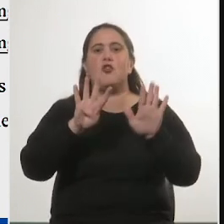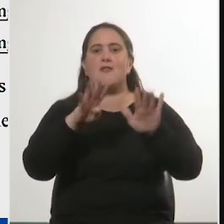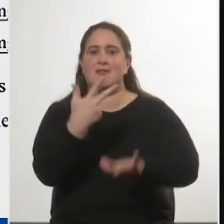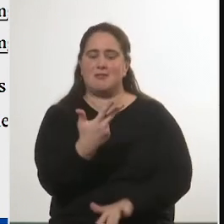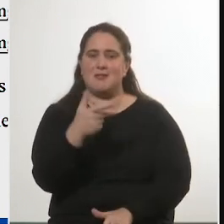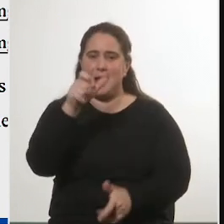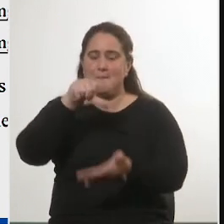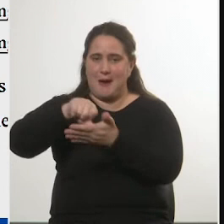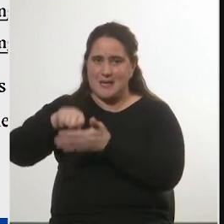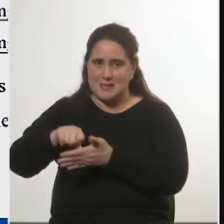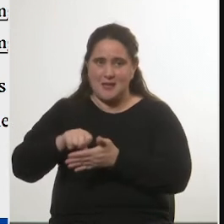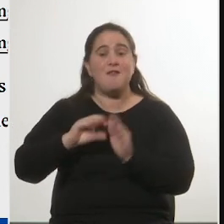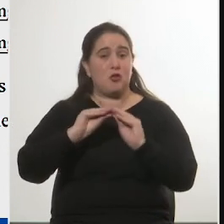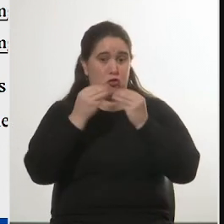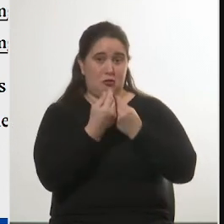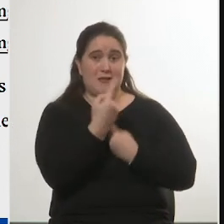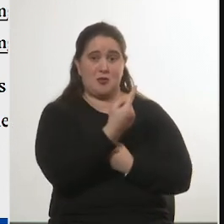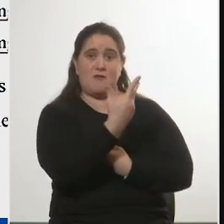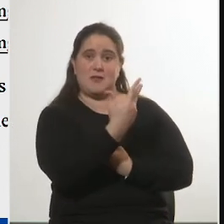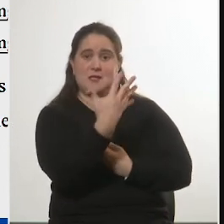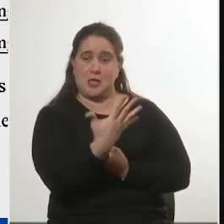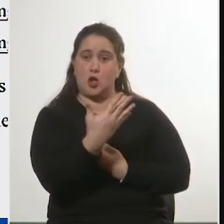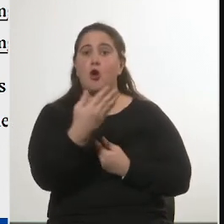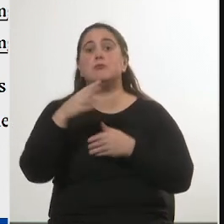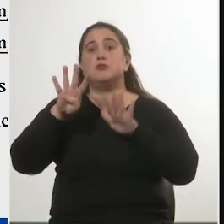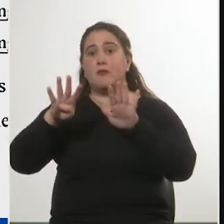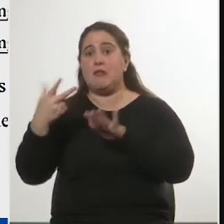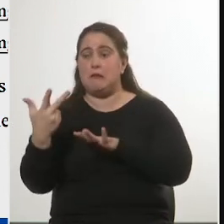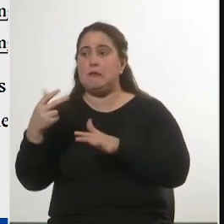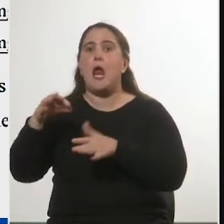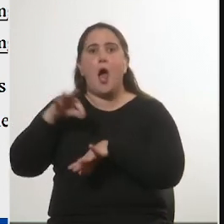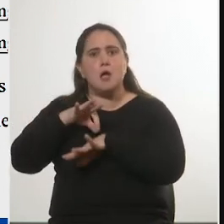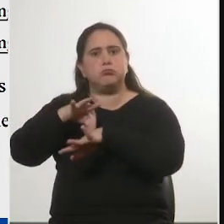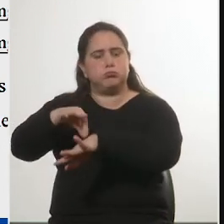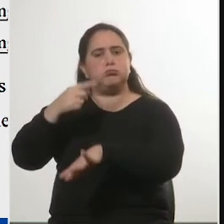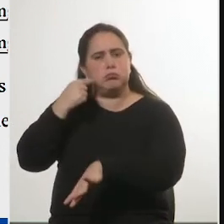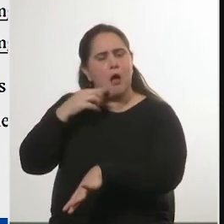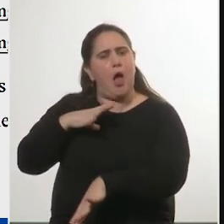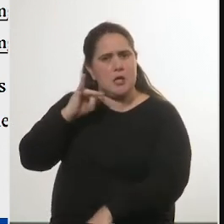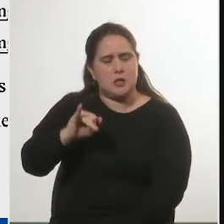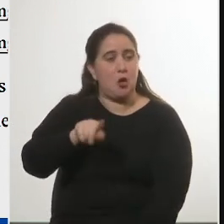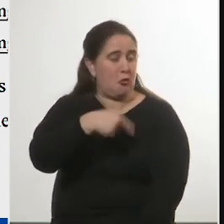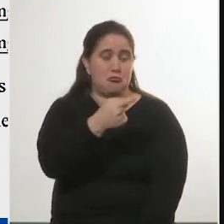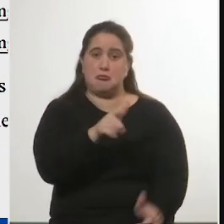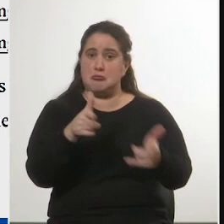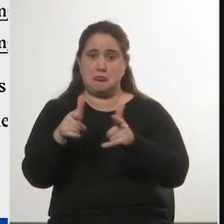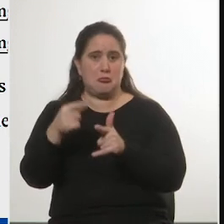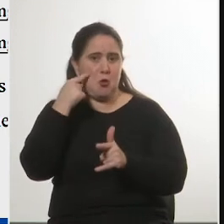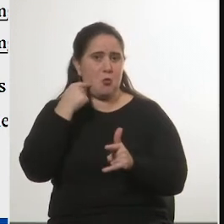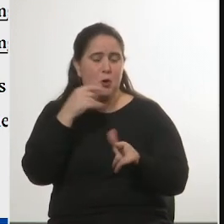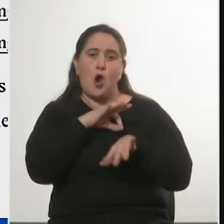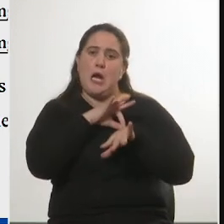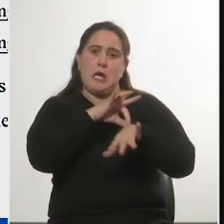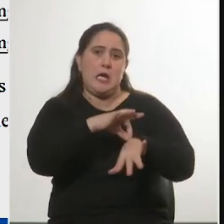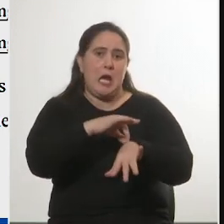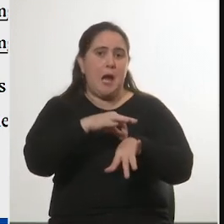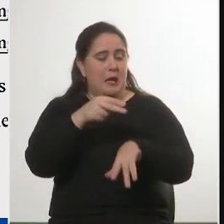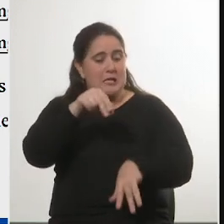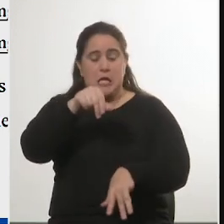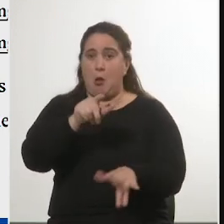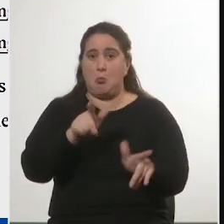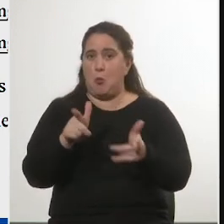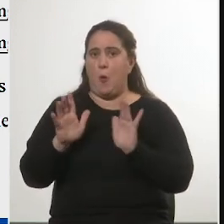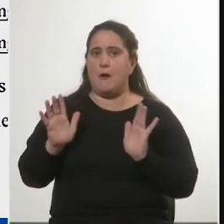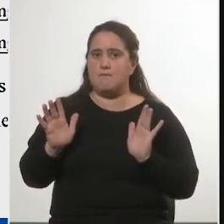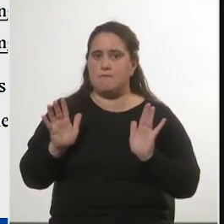de los 125 establecen un valor guía. El resto de los países no tienen valor guía para los índices de